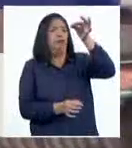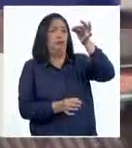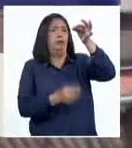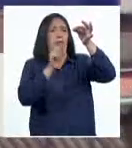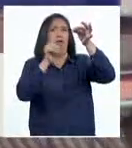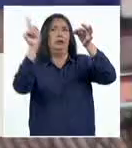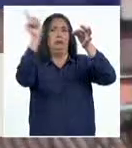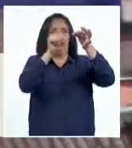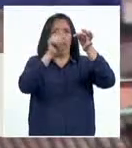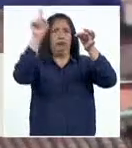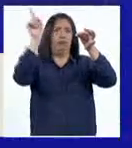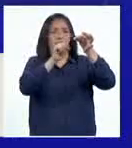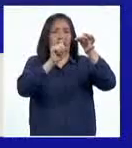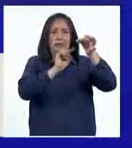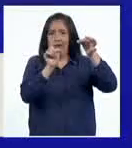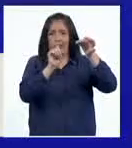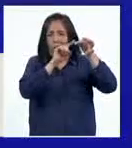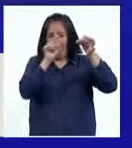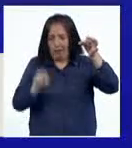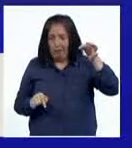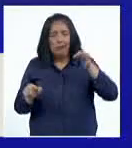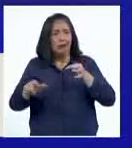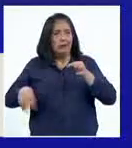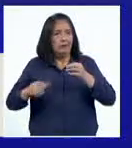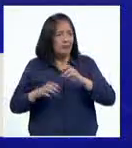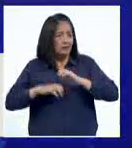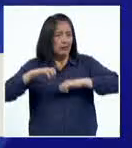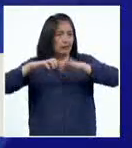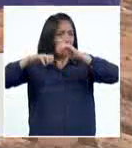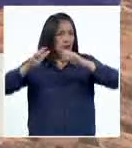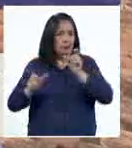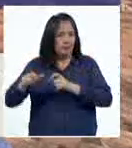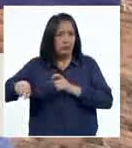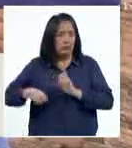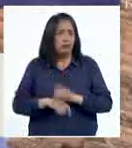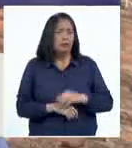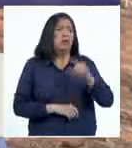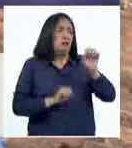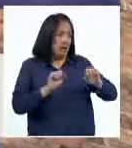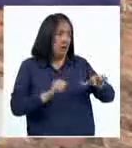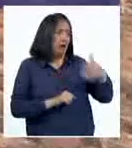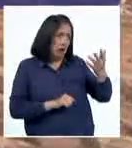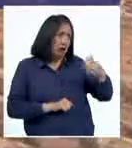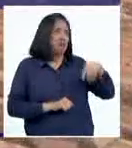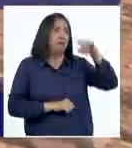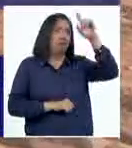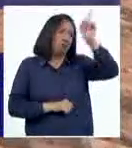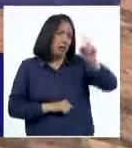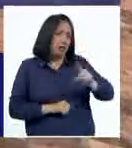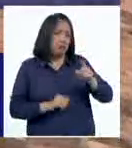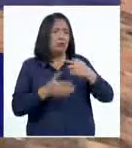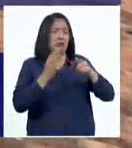las descargas eléctricas causen daños en las estructuras y a la población. Hay rayos que son de